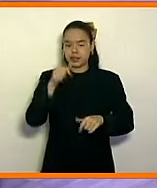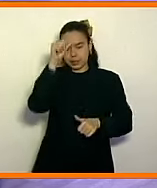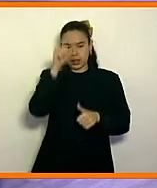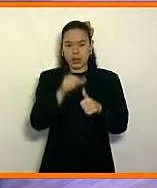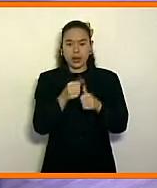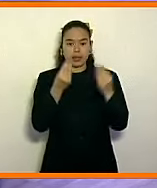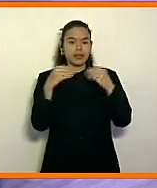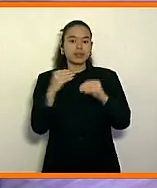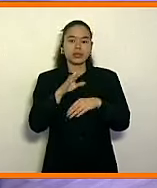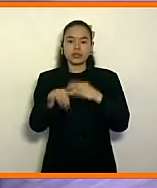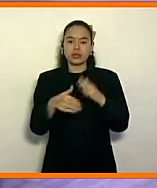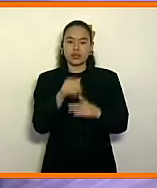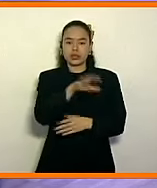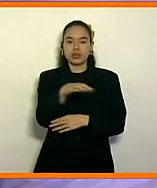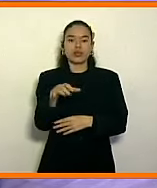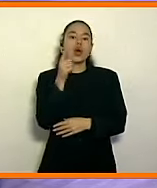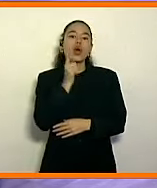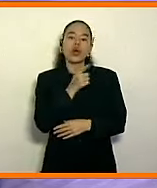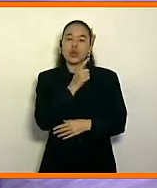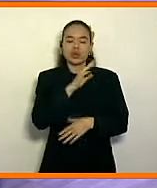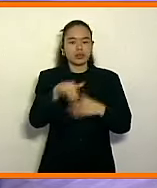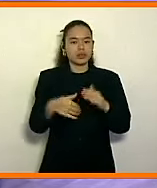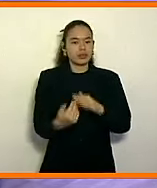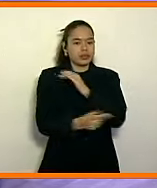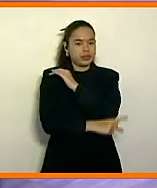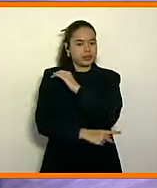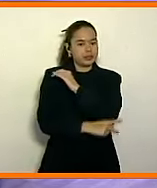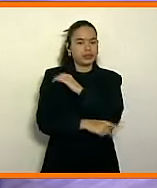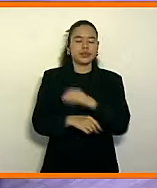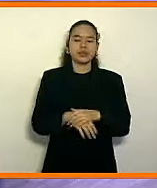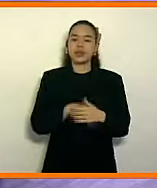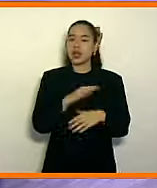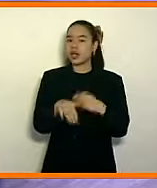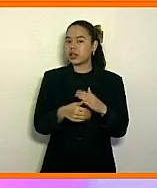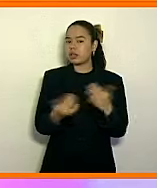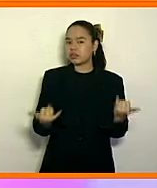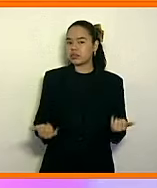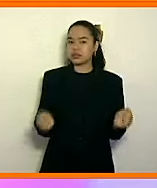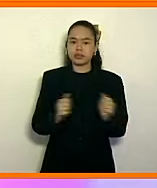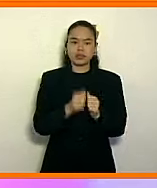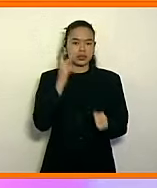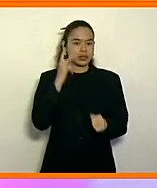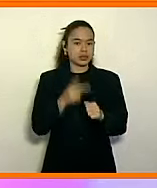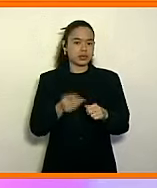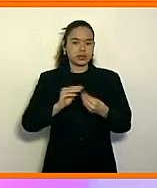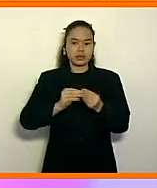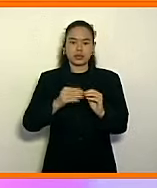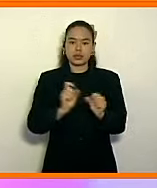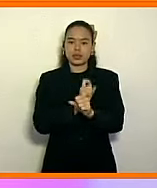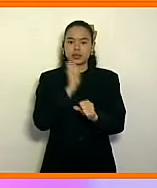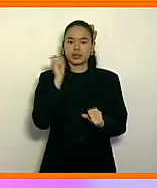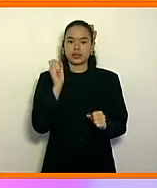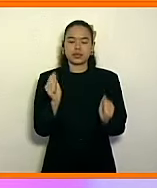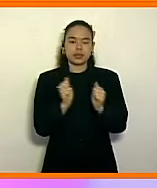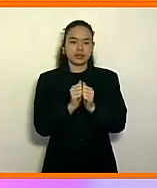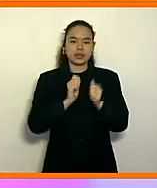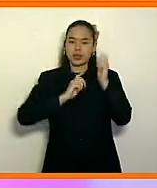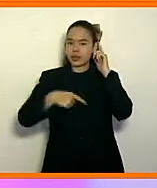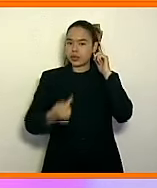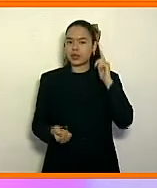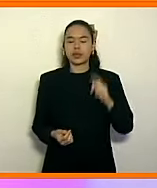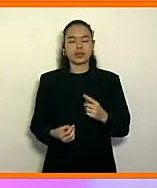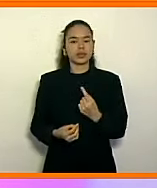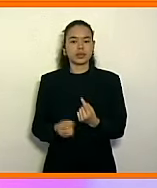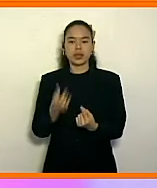de 3.500 puntos de venta Loto a nivel nacional. Es así como vamos a conocer ese primer dígito seleccionado junto a diaria y este